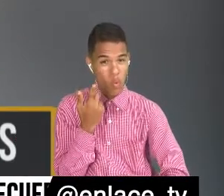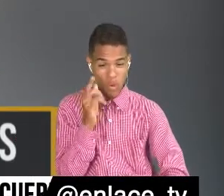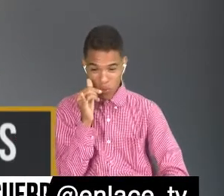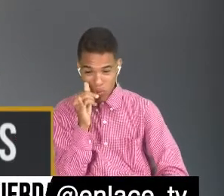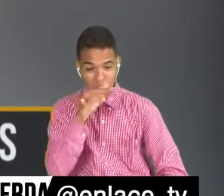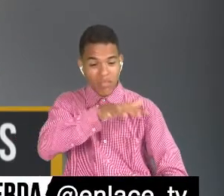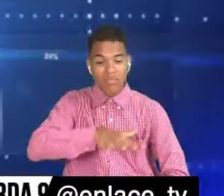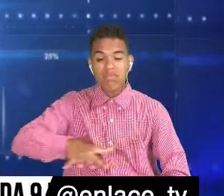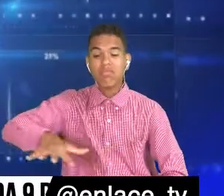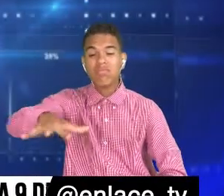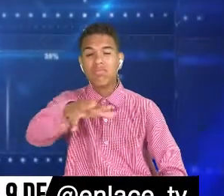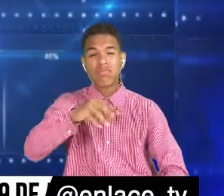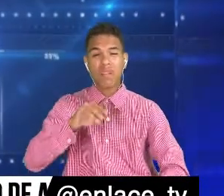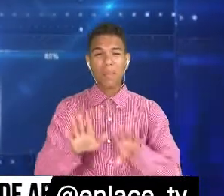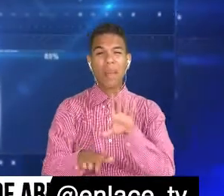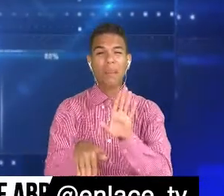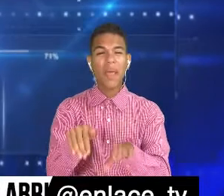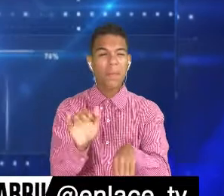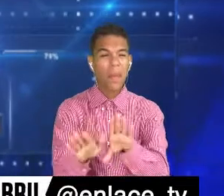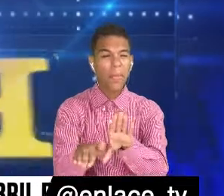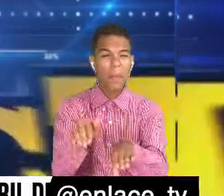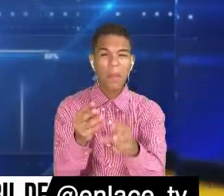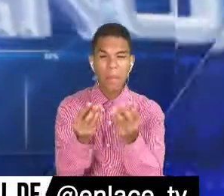está llena de barro.